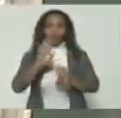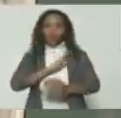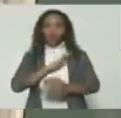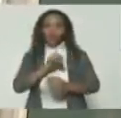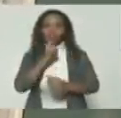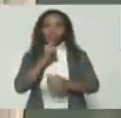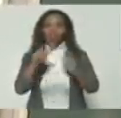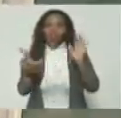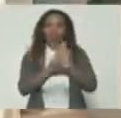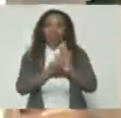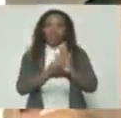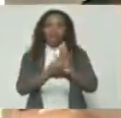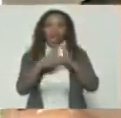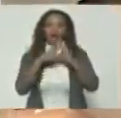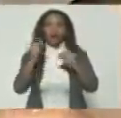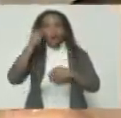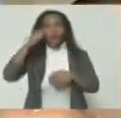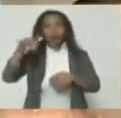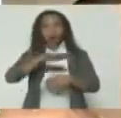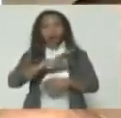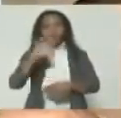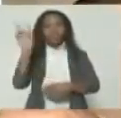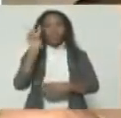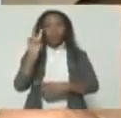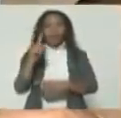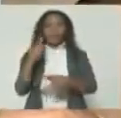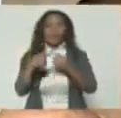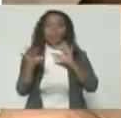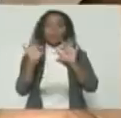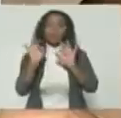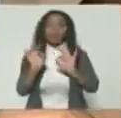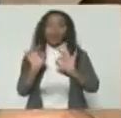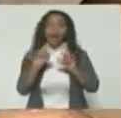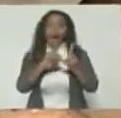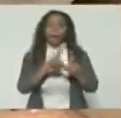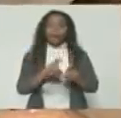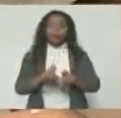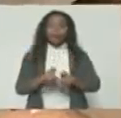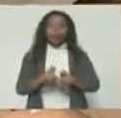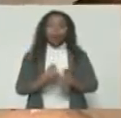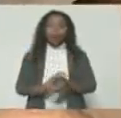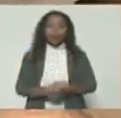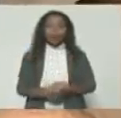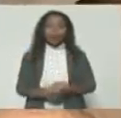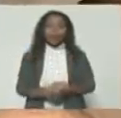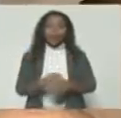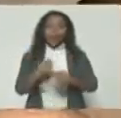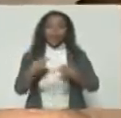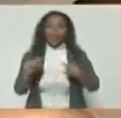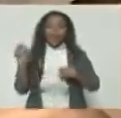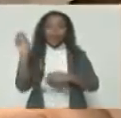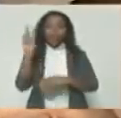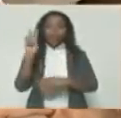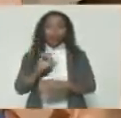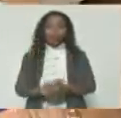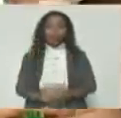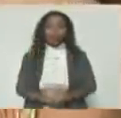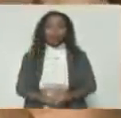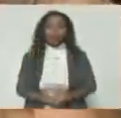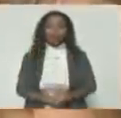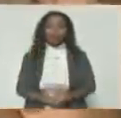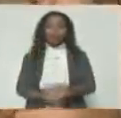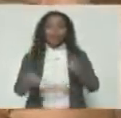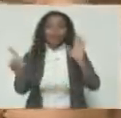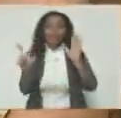ley? A todo el pueblo de Venezuela, pero en especial a los campesinos y campesinas de la tierra venezolana. La